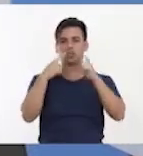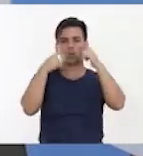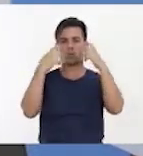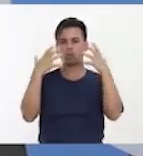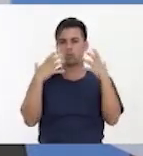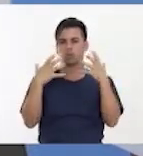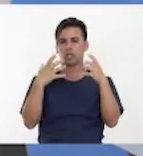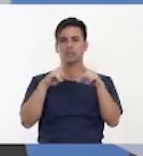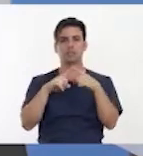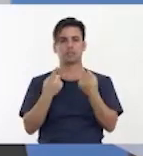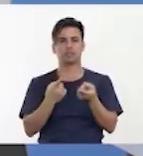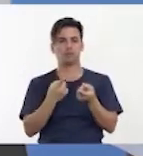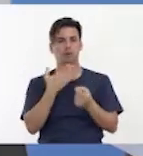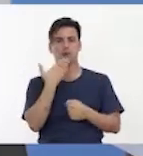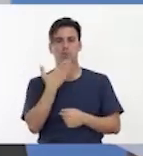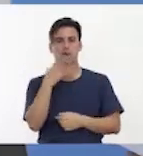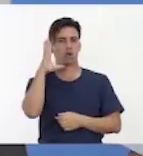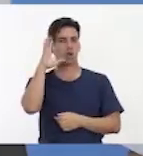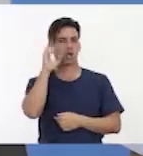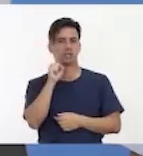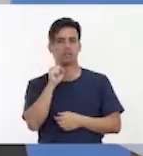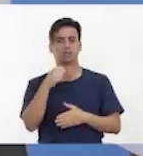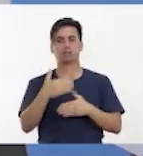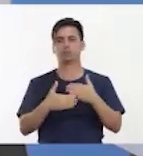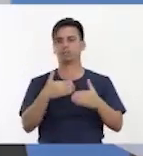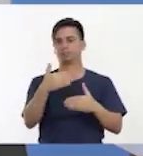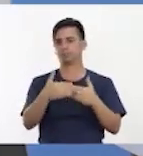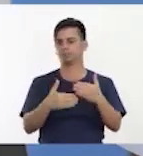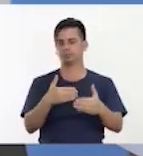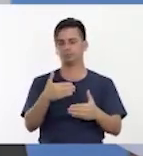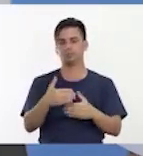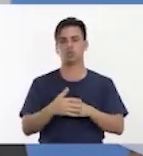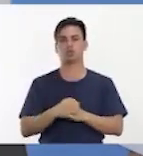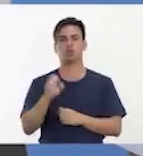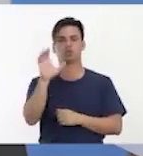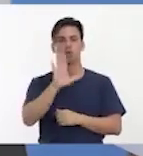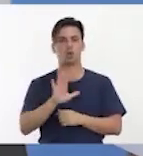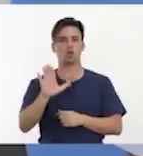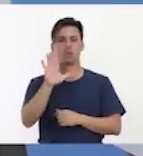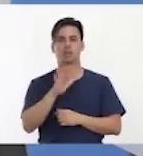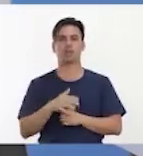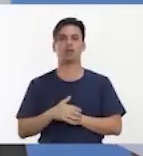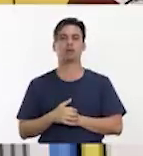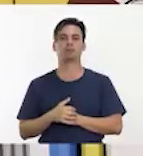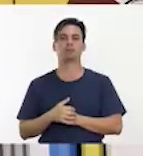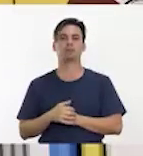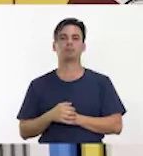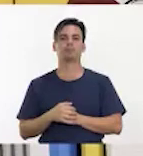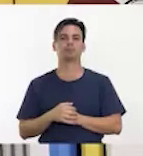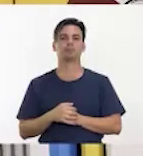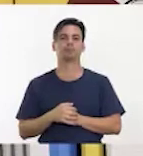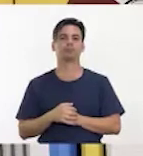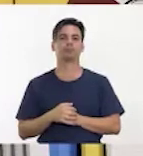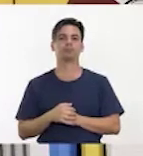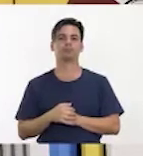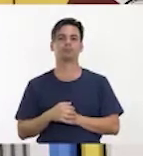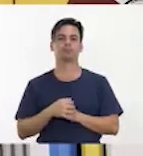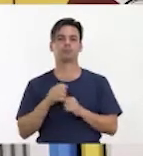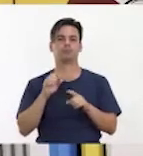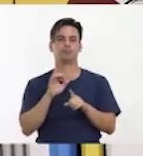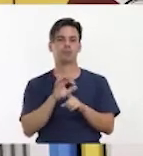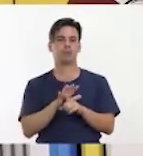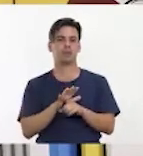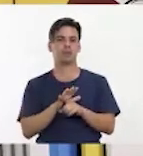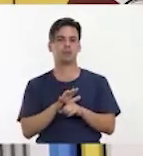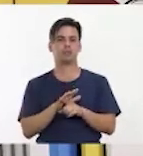importante porque les va a permitir entender los procesos que se están dando actualmente en la Unión Europea, a partir de que está